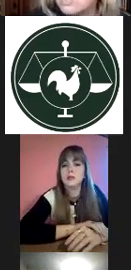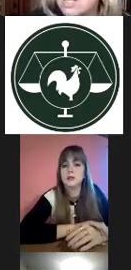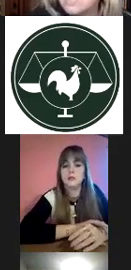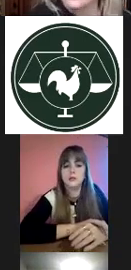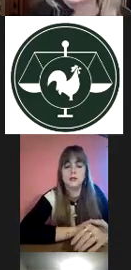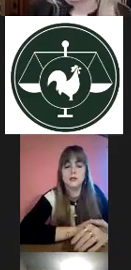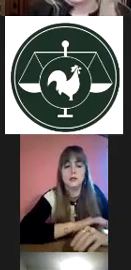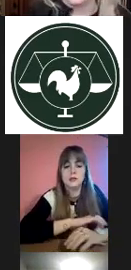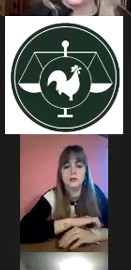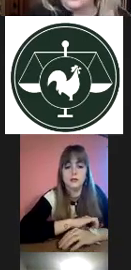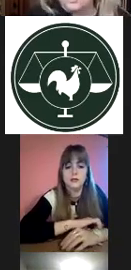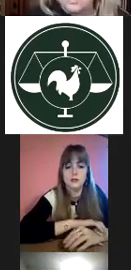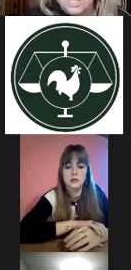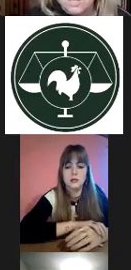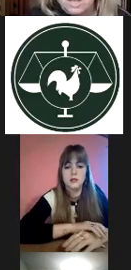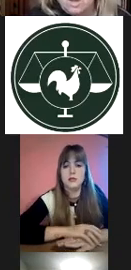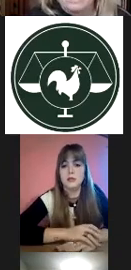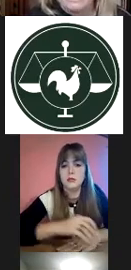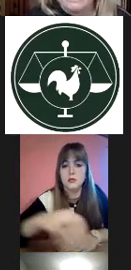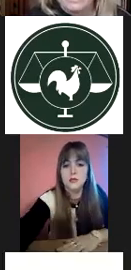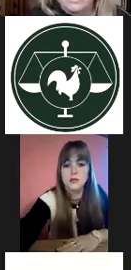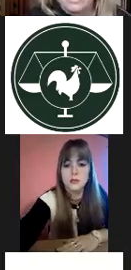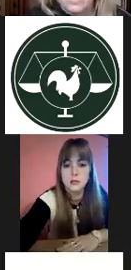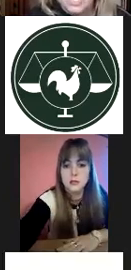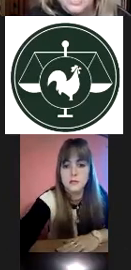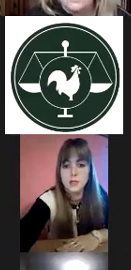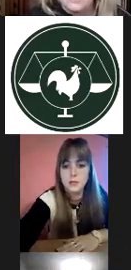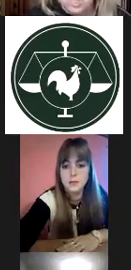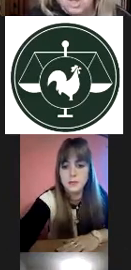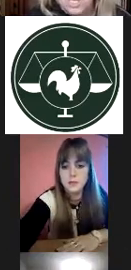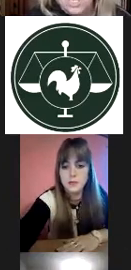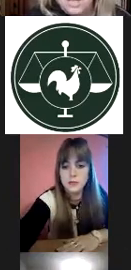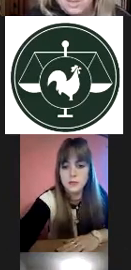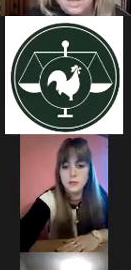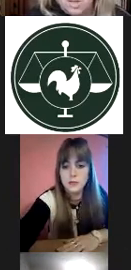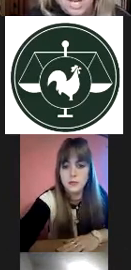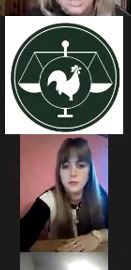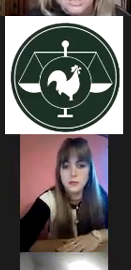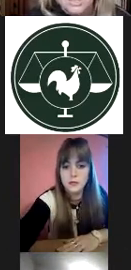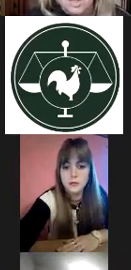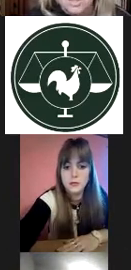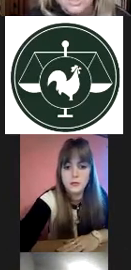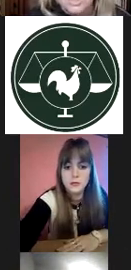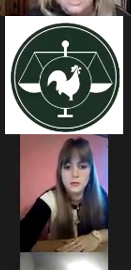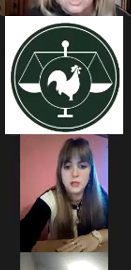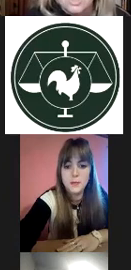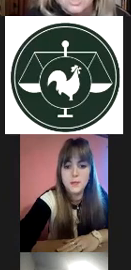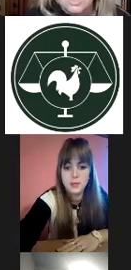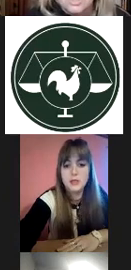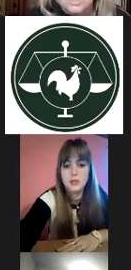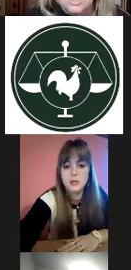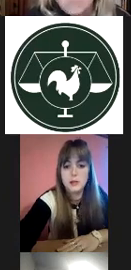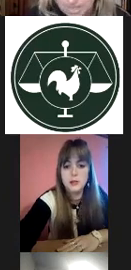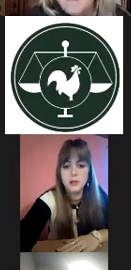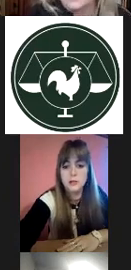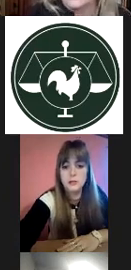y sobre territorio no eutanásico. Ese proyecto de ley es a nivel nacional, ¿no?